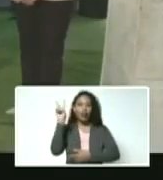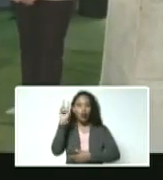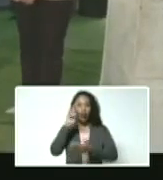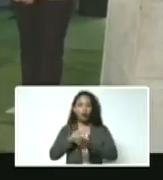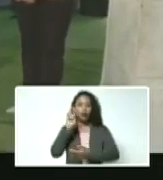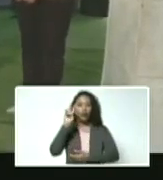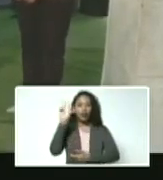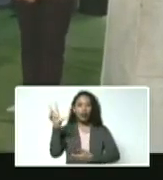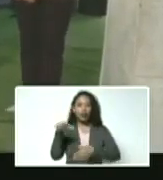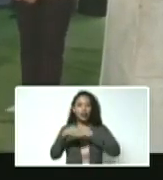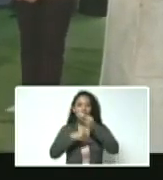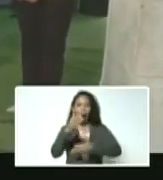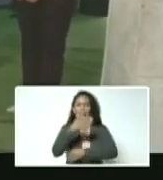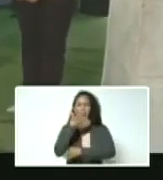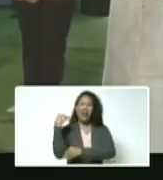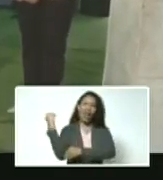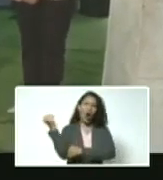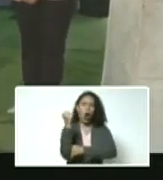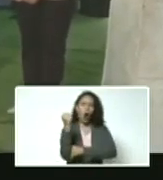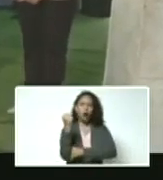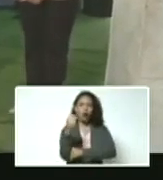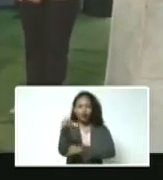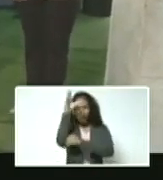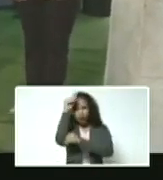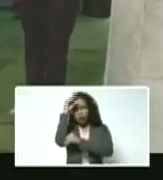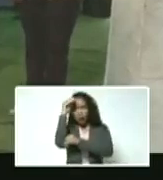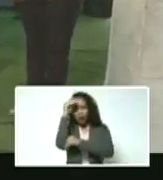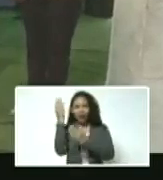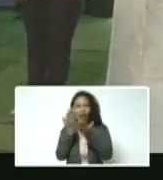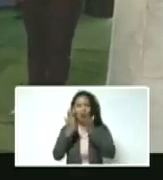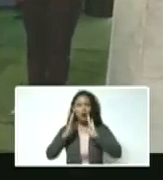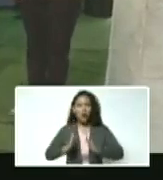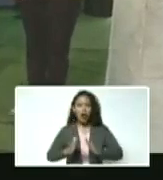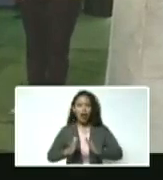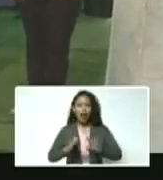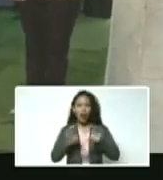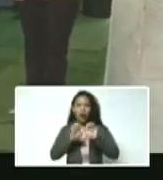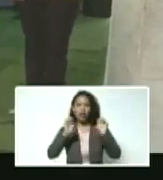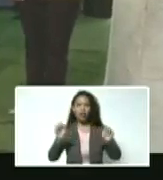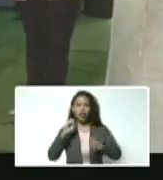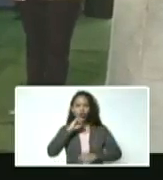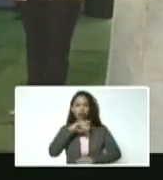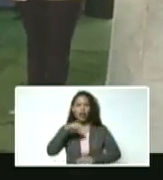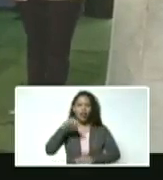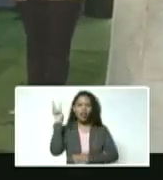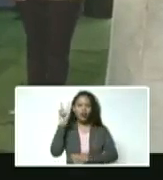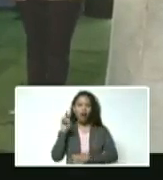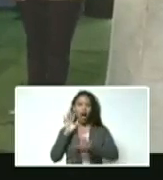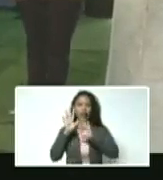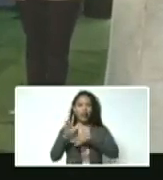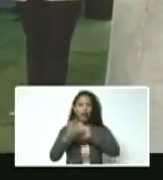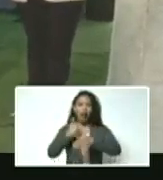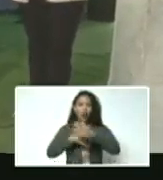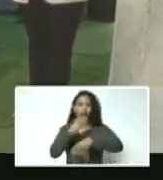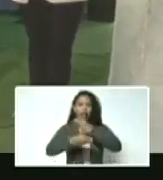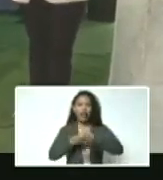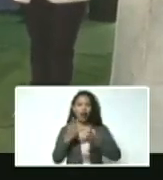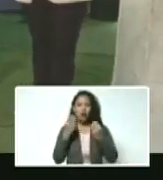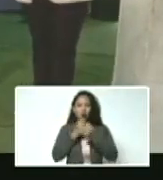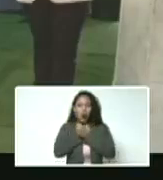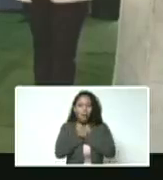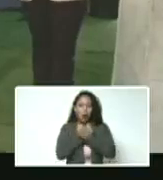2022-2023 sea el mejor curso escolar de la historia educativa de Venezuela. Así lo vamos a garantizar con mucho